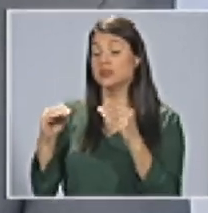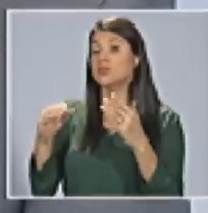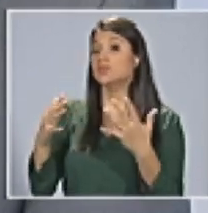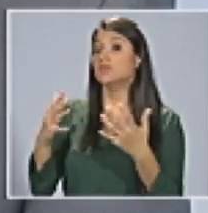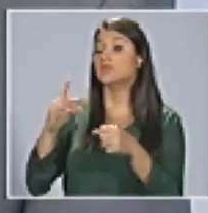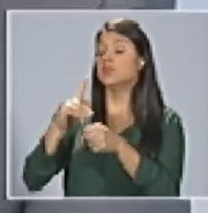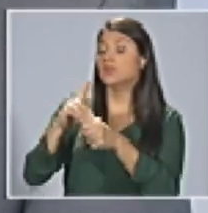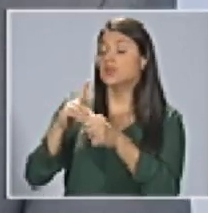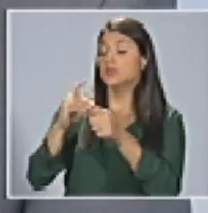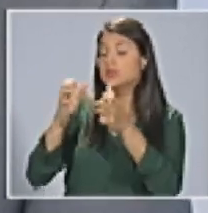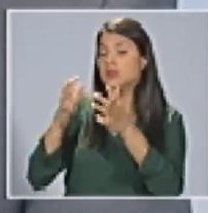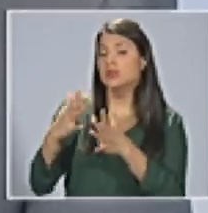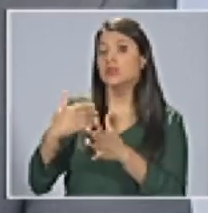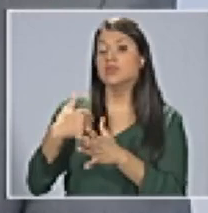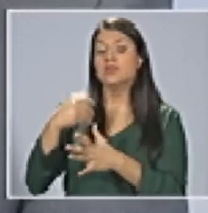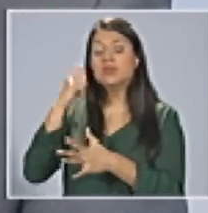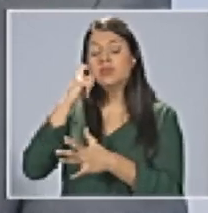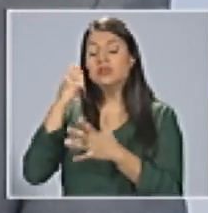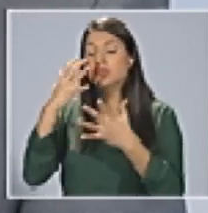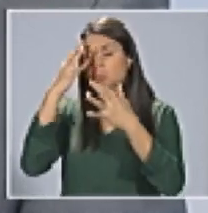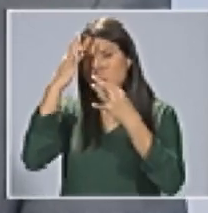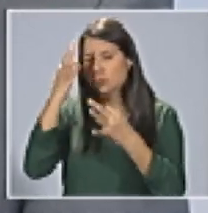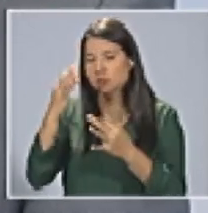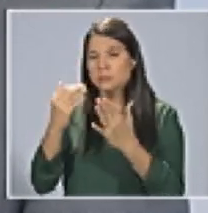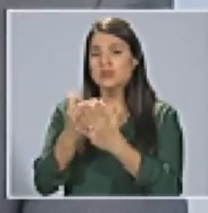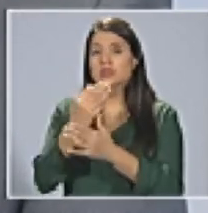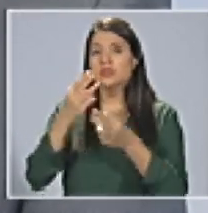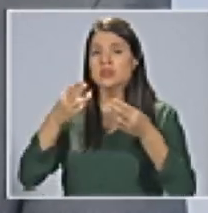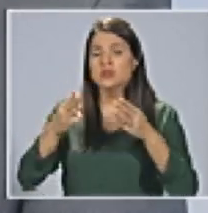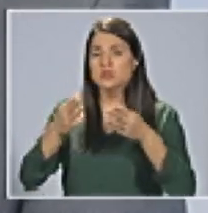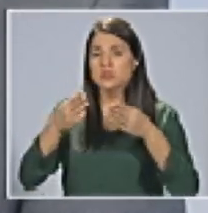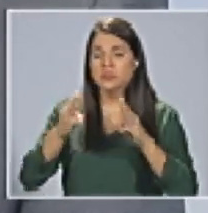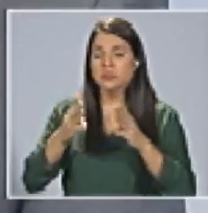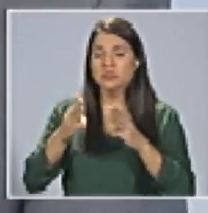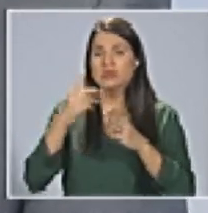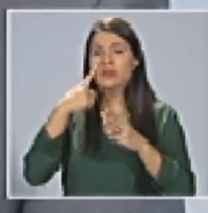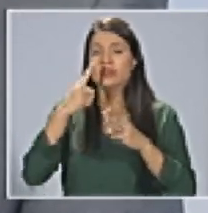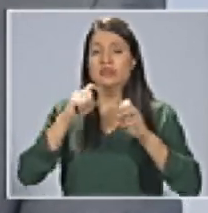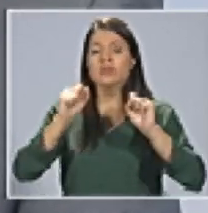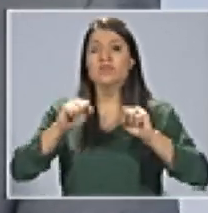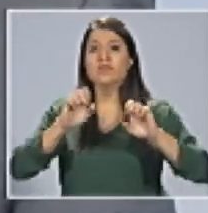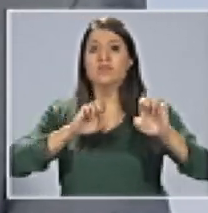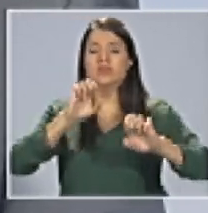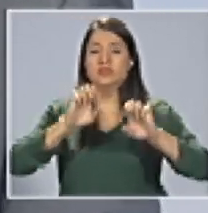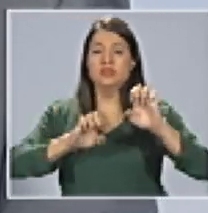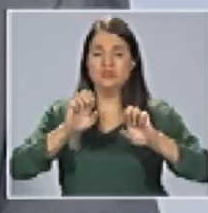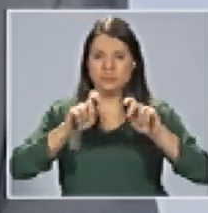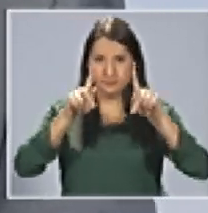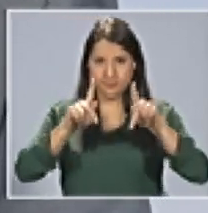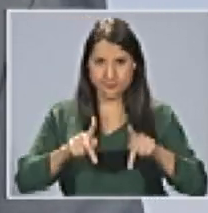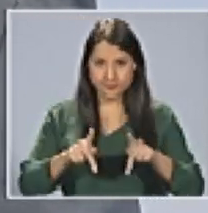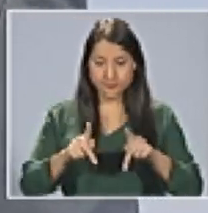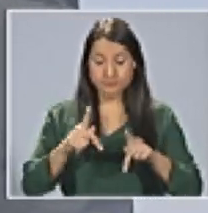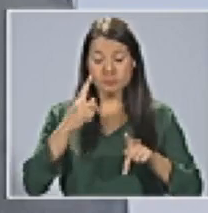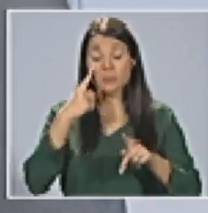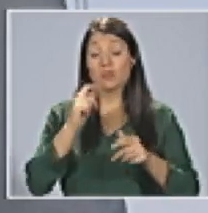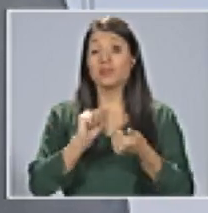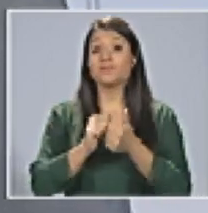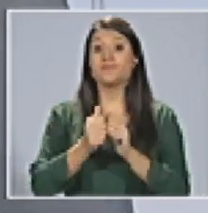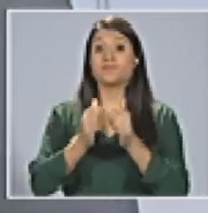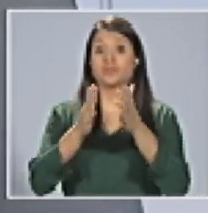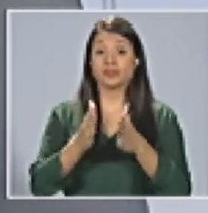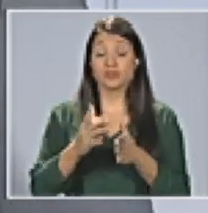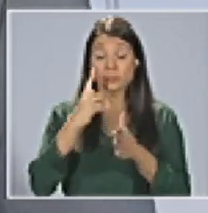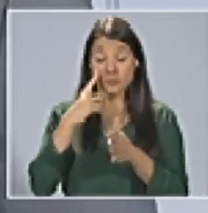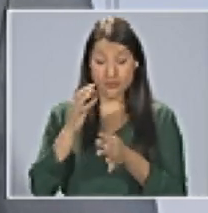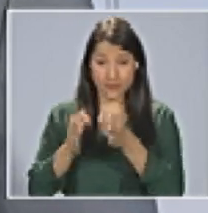los diputados y diputadas decidieron una nueva metodología de evaluación para las personas candidatas a las magistraturas,